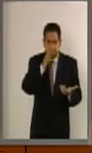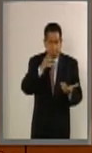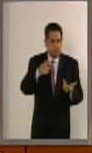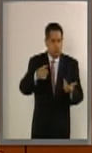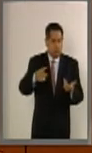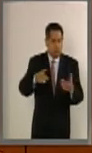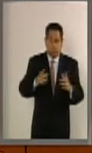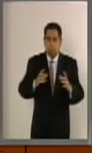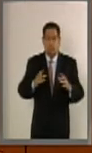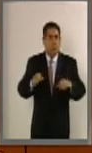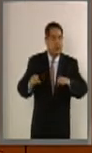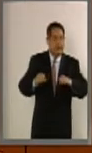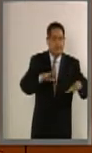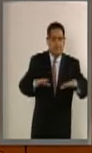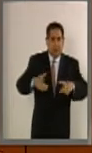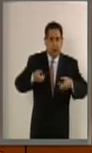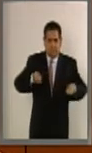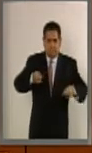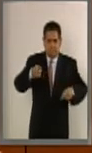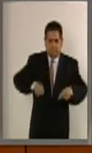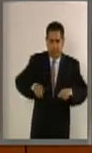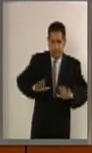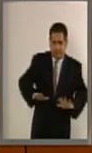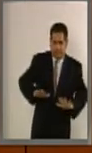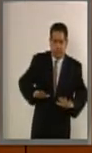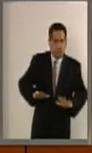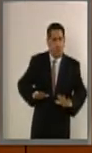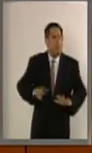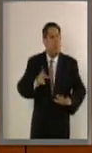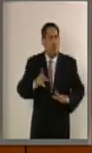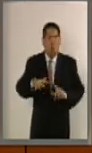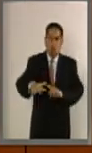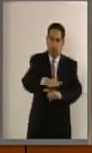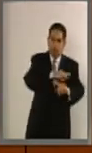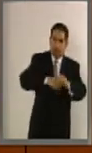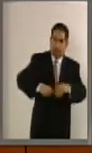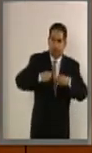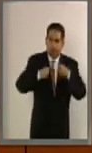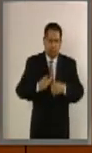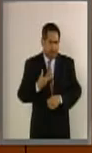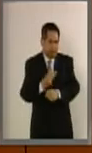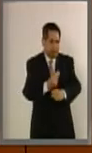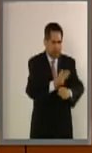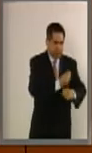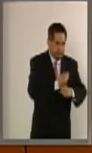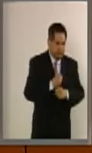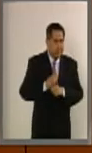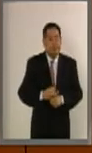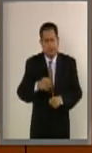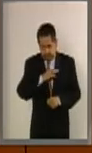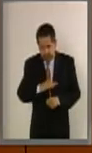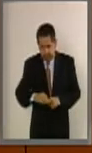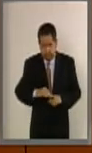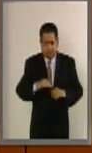de la naturaleza, sí se pueden transformar las condiciones de vida, incluida la infraestructura